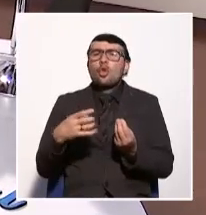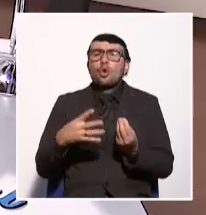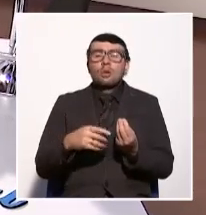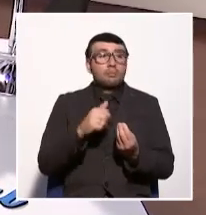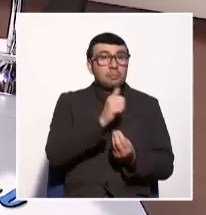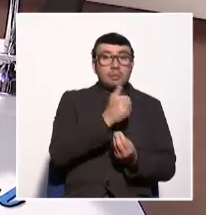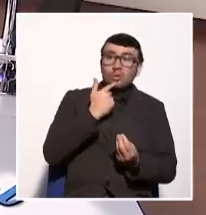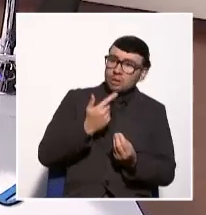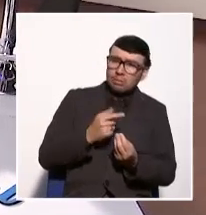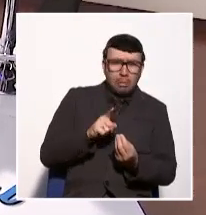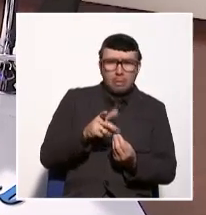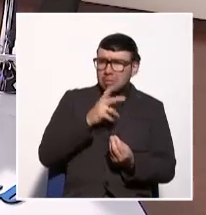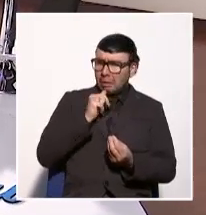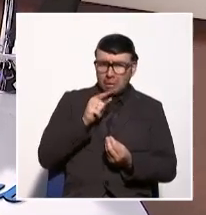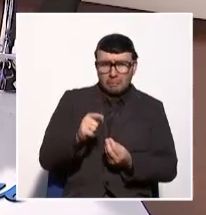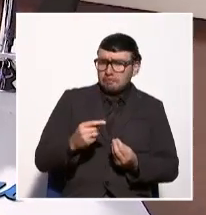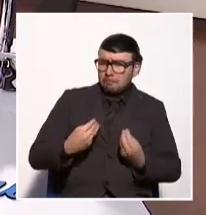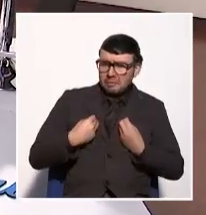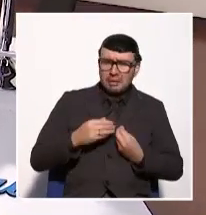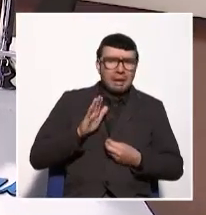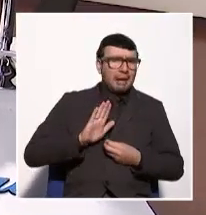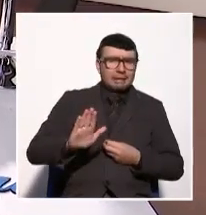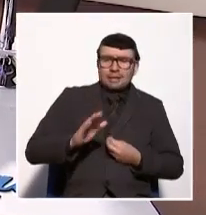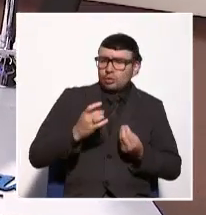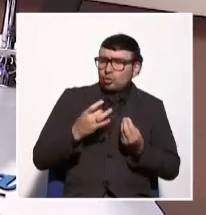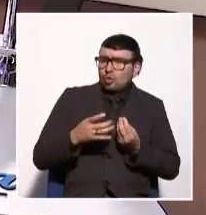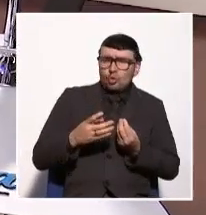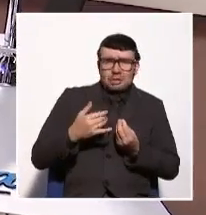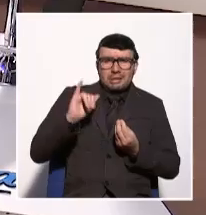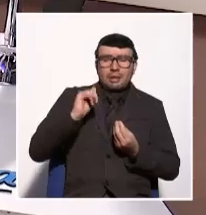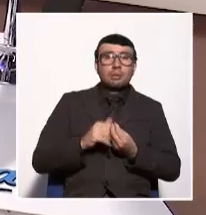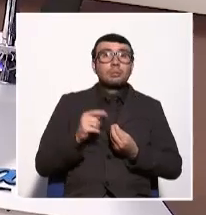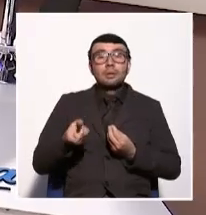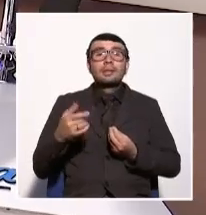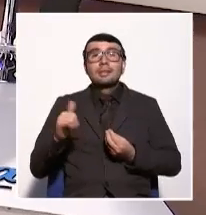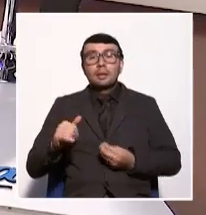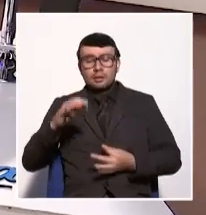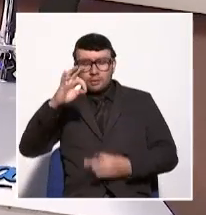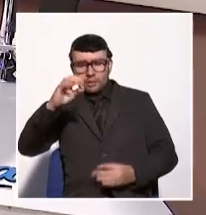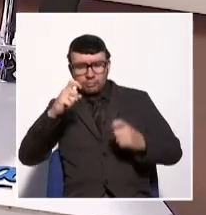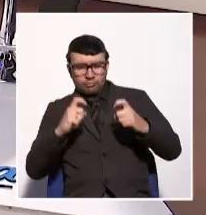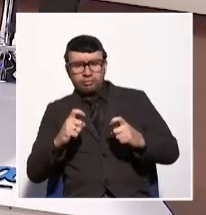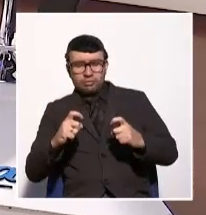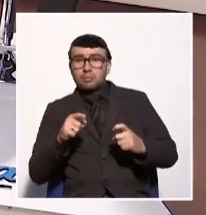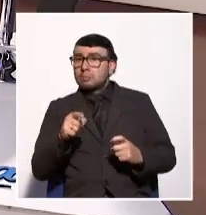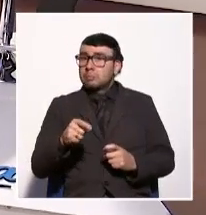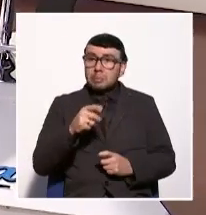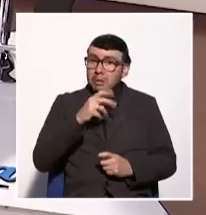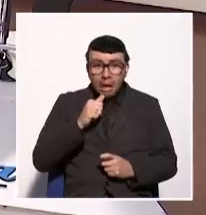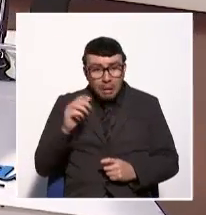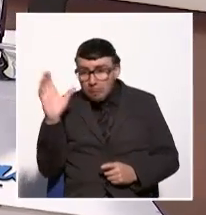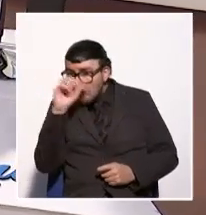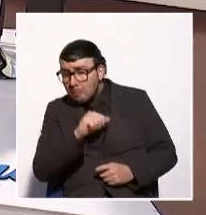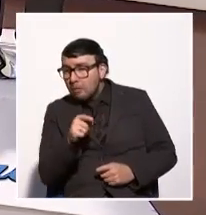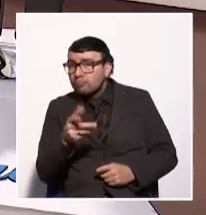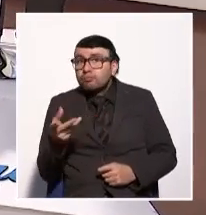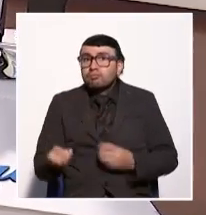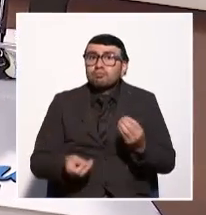aprender a vivir con el dolor y ya le tomaron una radiografía y no sale nada